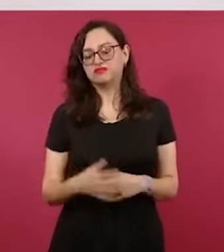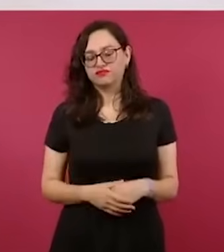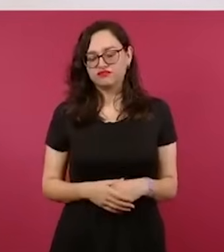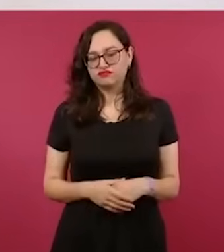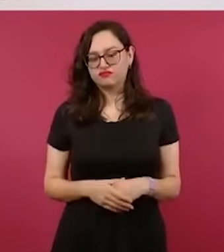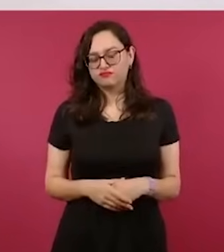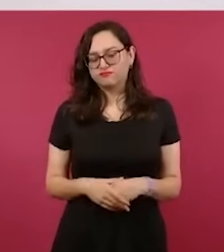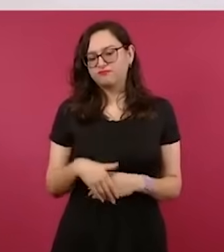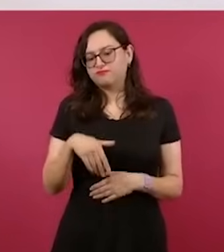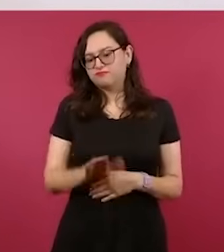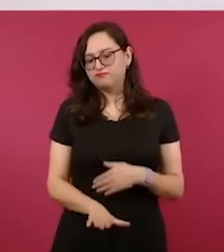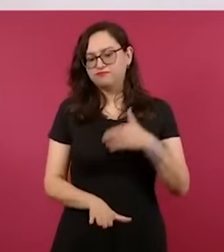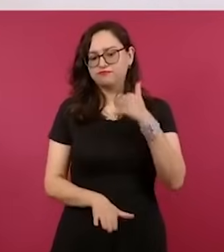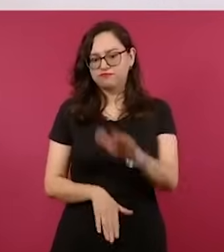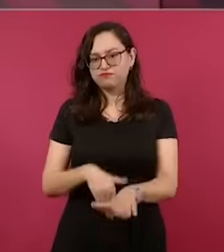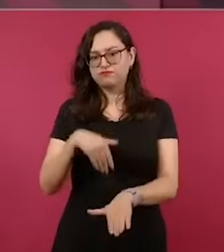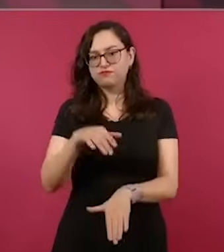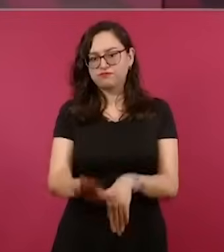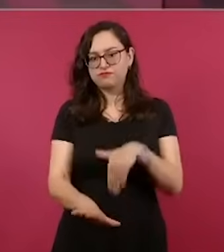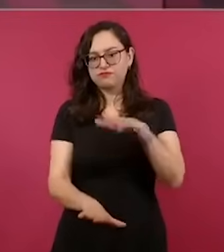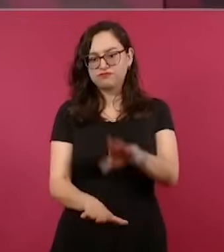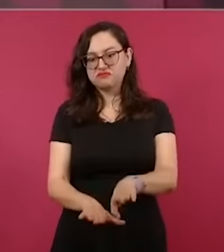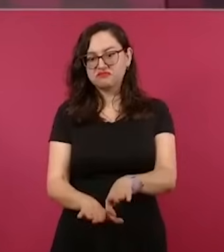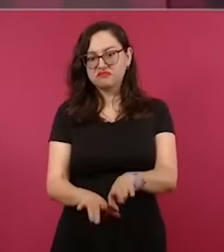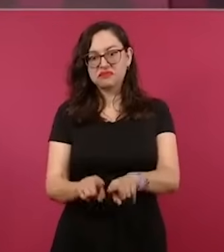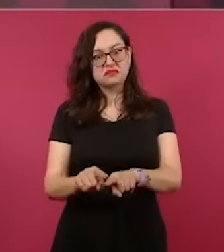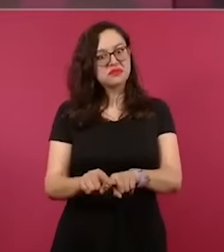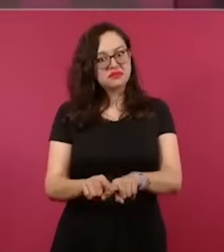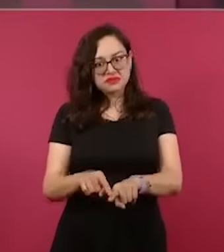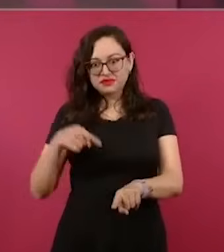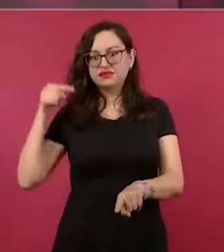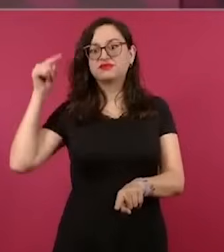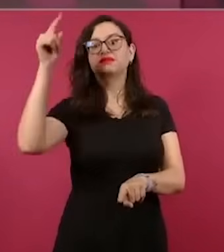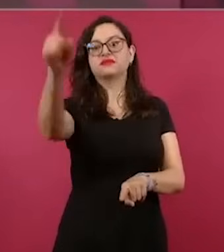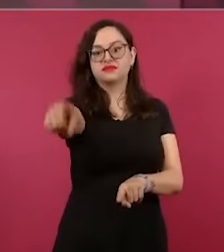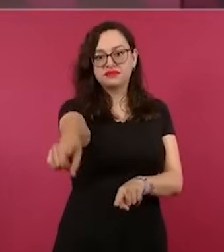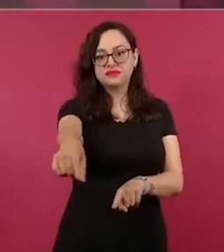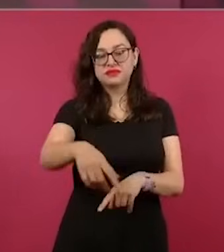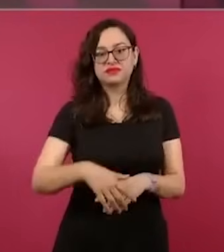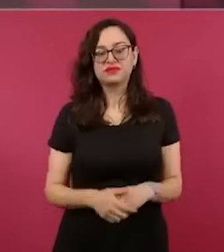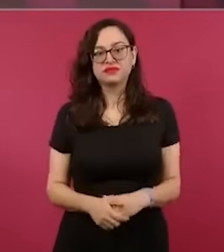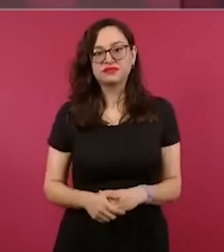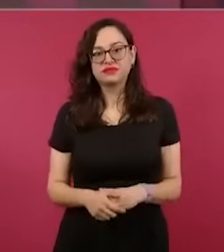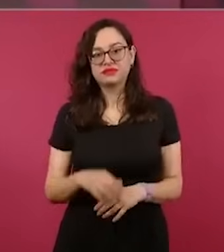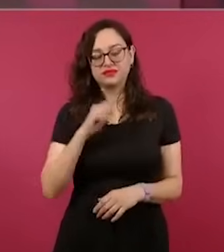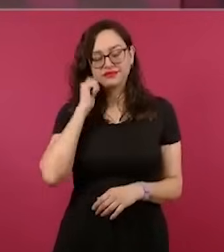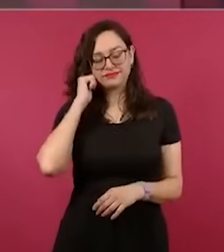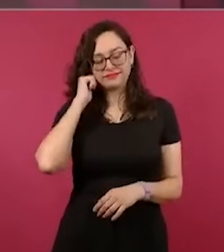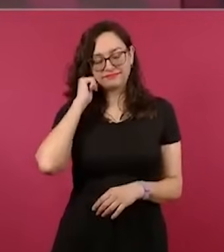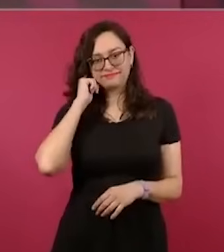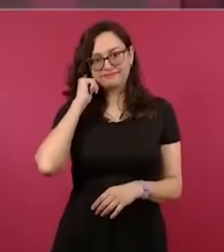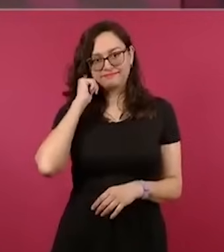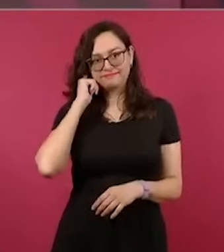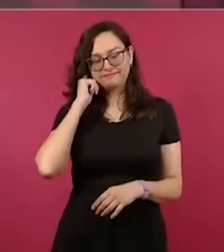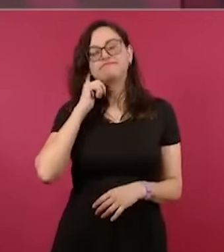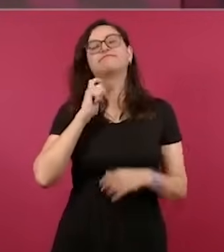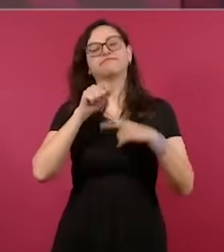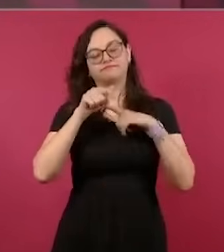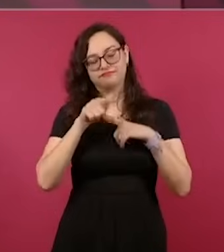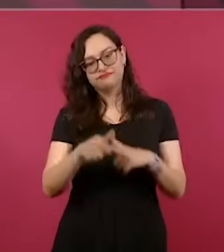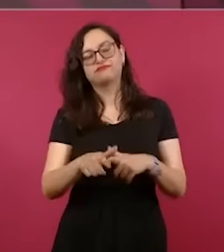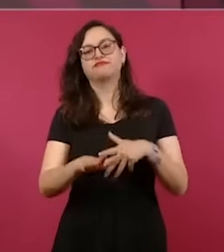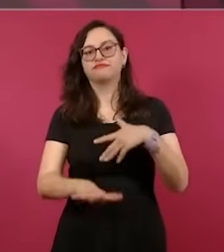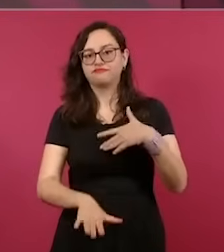uno hacia allá, hacia ese ideal, y ya cuando va uno llegando se aleja